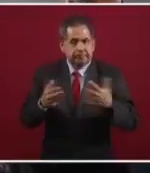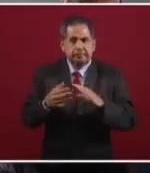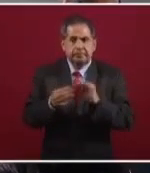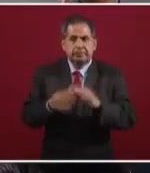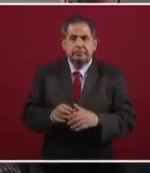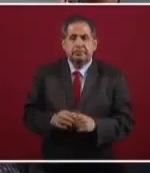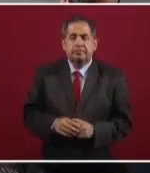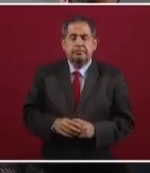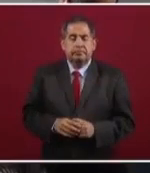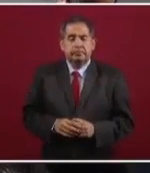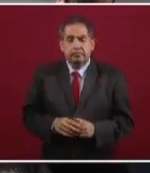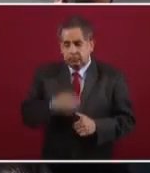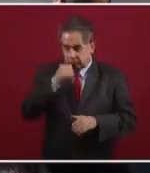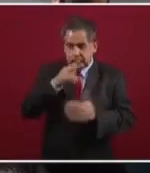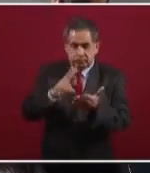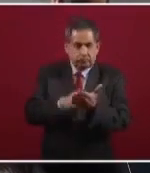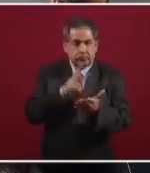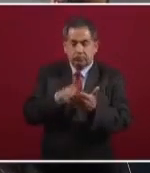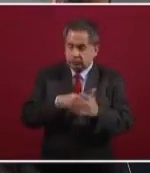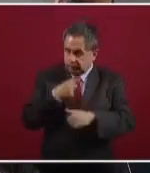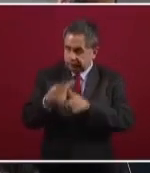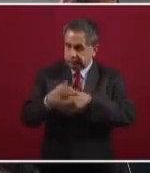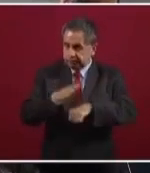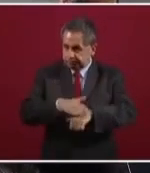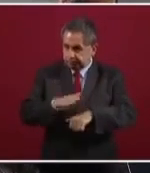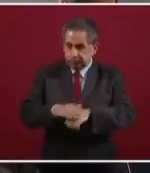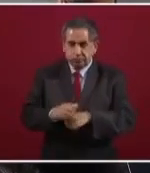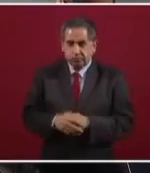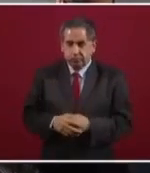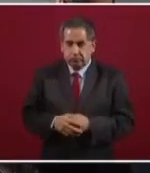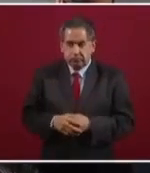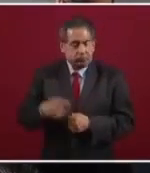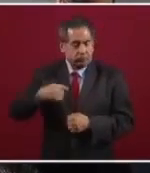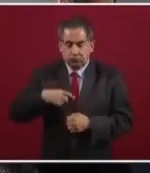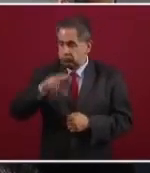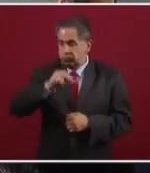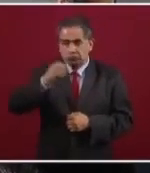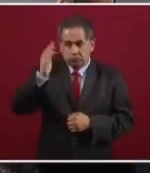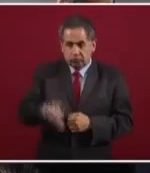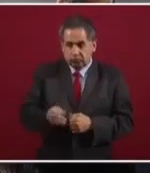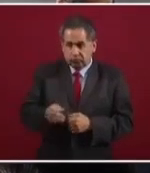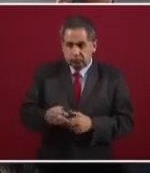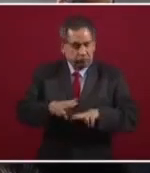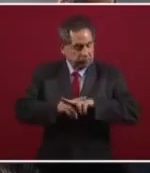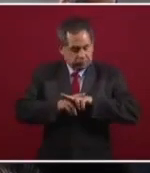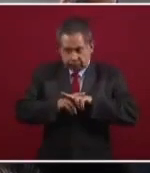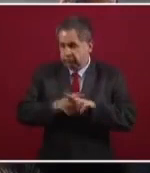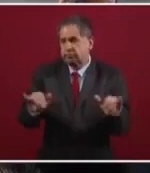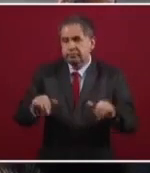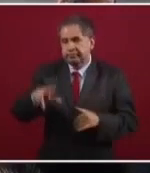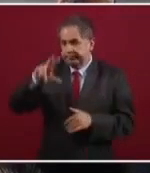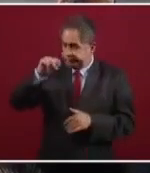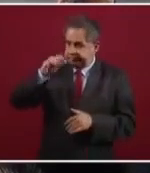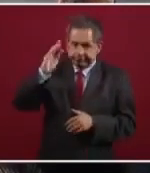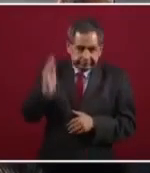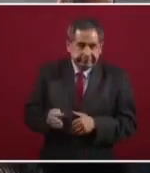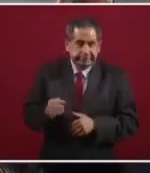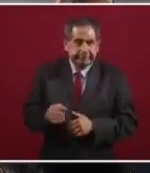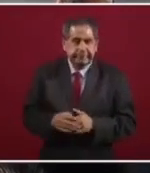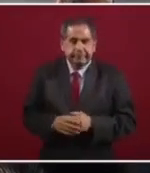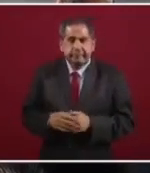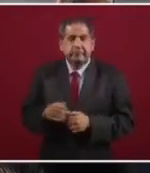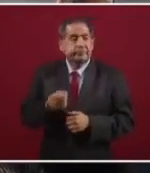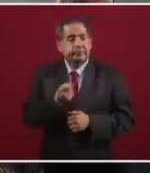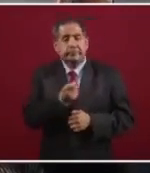consecuencia, les reitero, no acepto bajo ninguna circunstancia